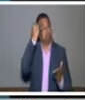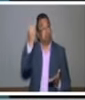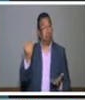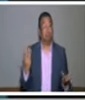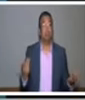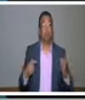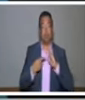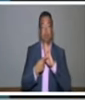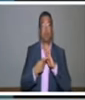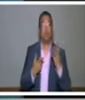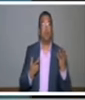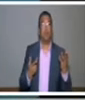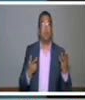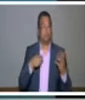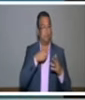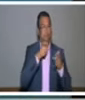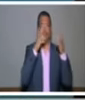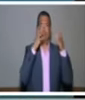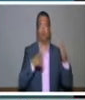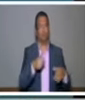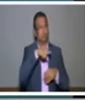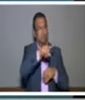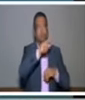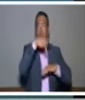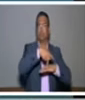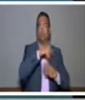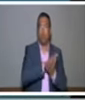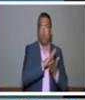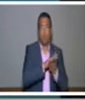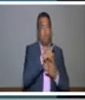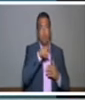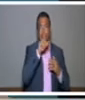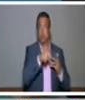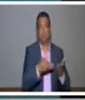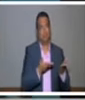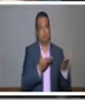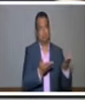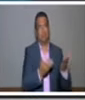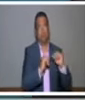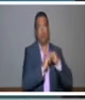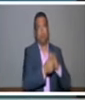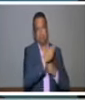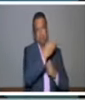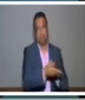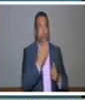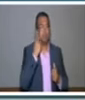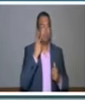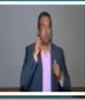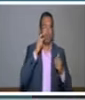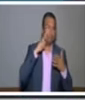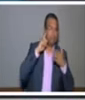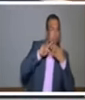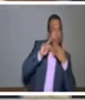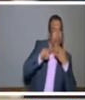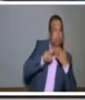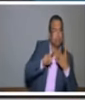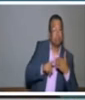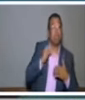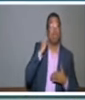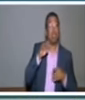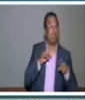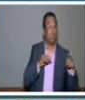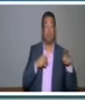evaluar y darle los instrumentos a los directores y directoras para que puedan rendir cuentas y ser efectivos. Y el director o directora que no lo pueda